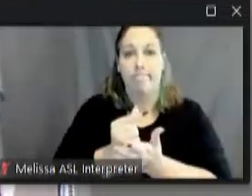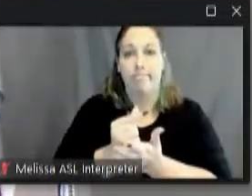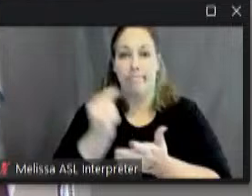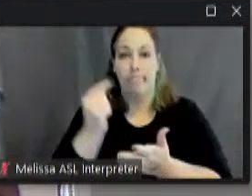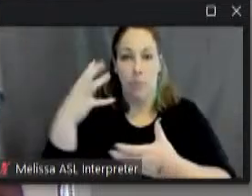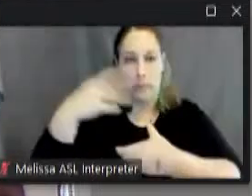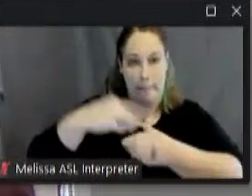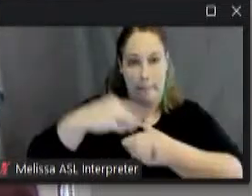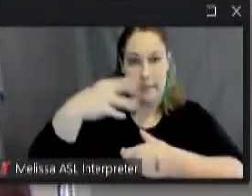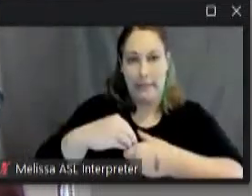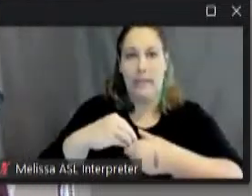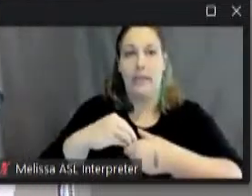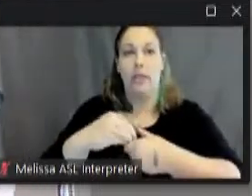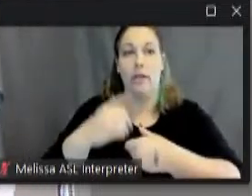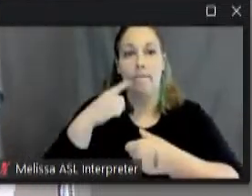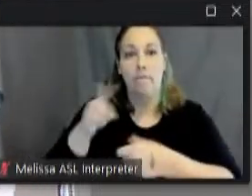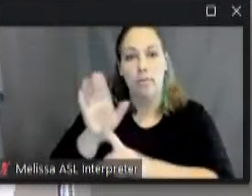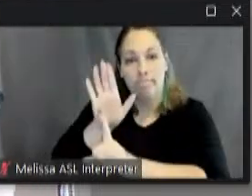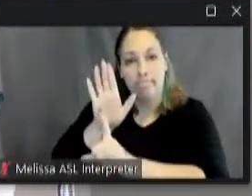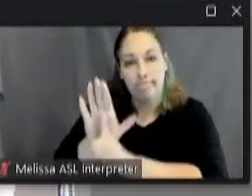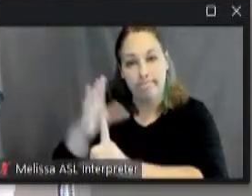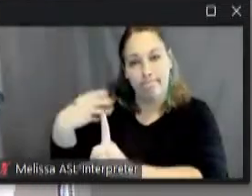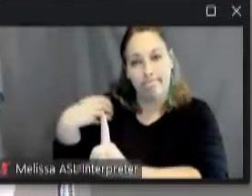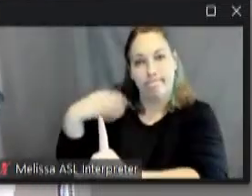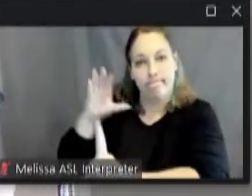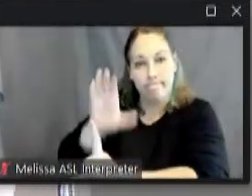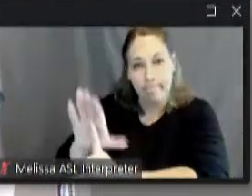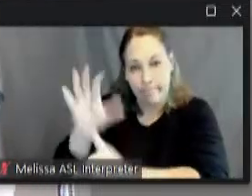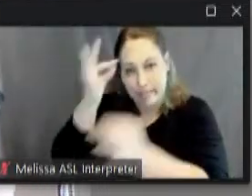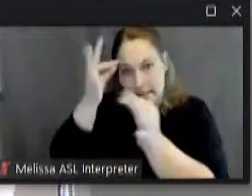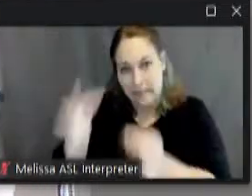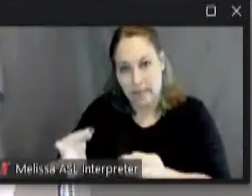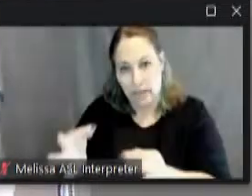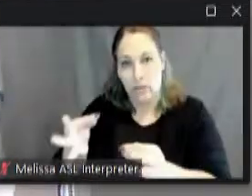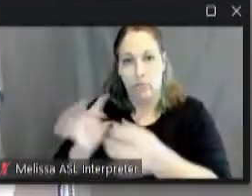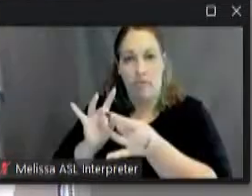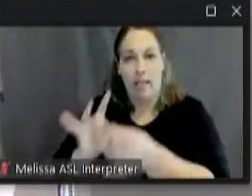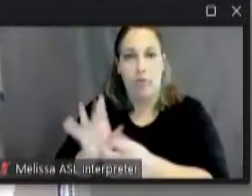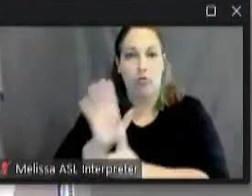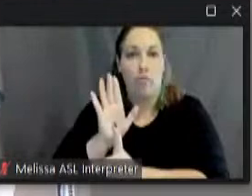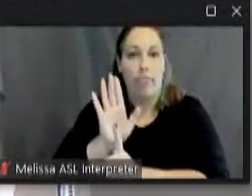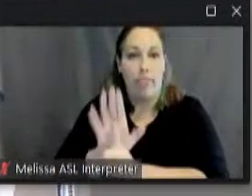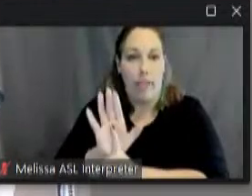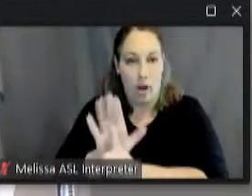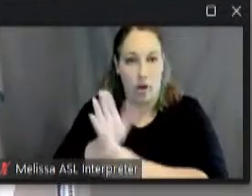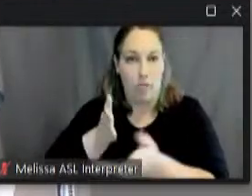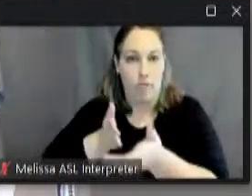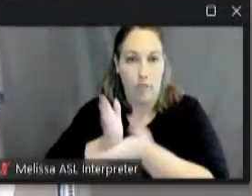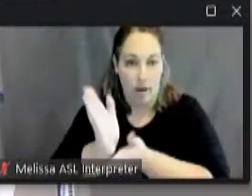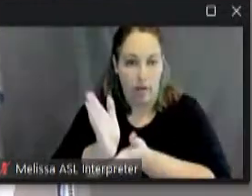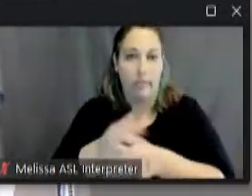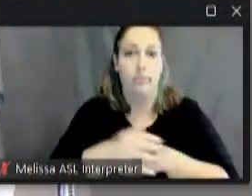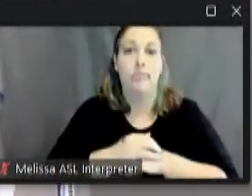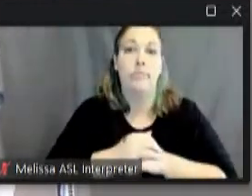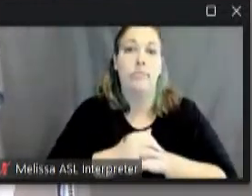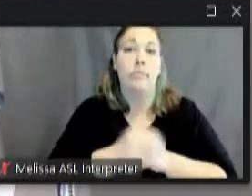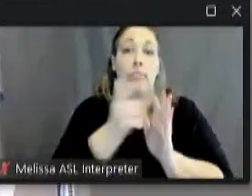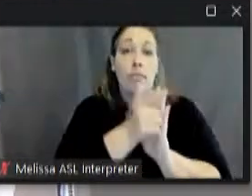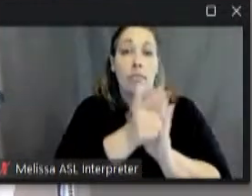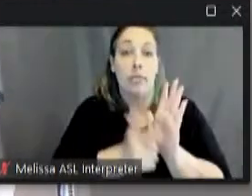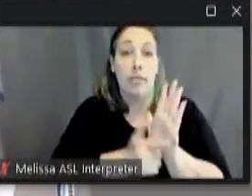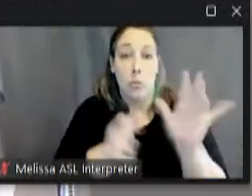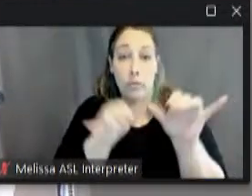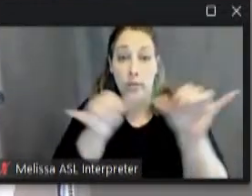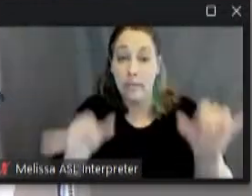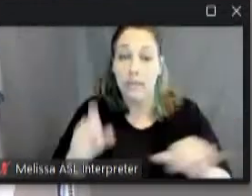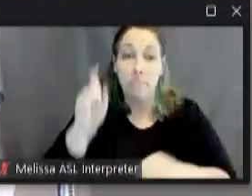El sistema judicial debe adoptar prácticas respetuosas de los derechos humanos y garantizar la reparación en